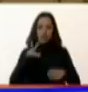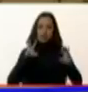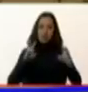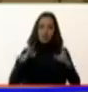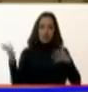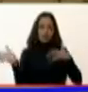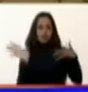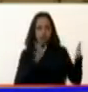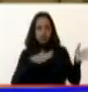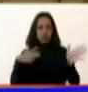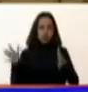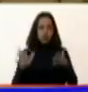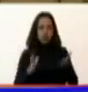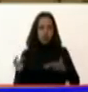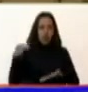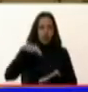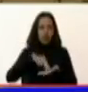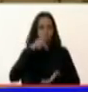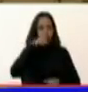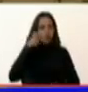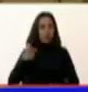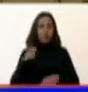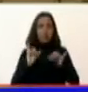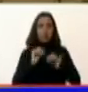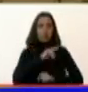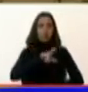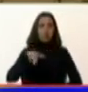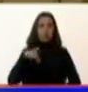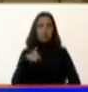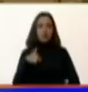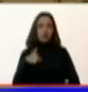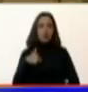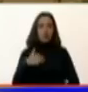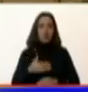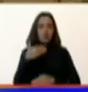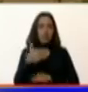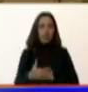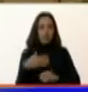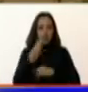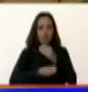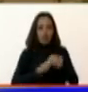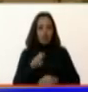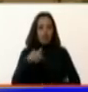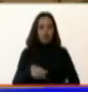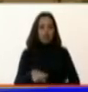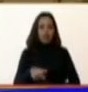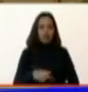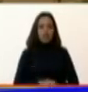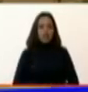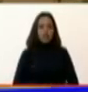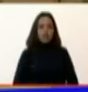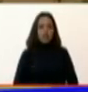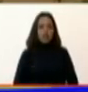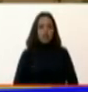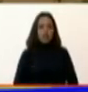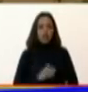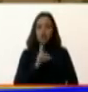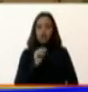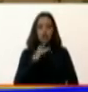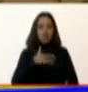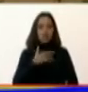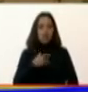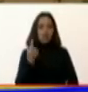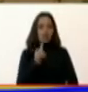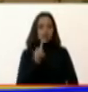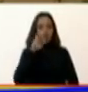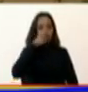de levantamiento de los pueblos, por eso nosotros adelantamos la realización de este Congreso para que no se sienta solo el pueblo de